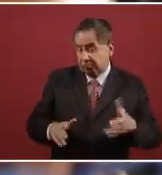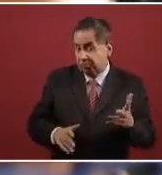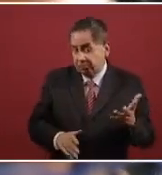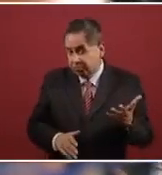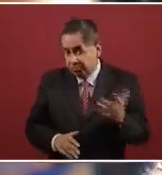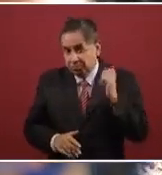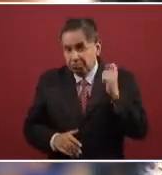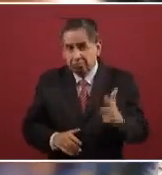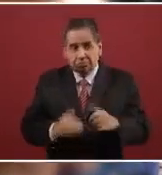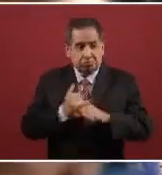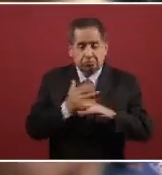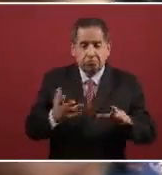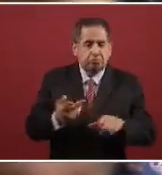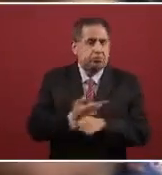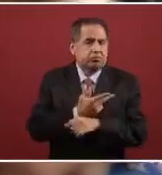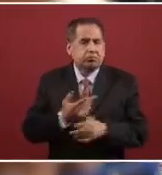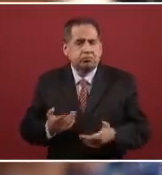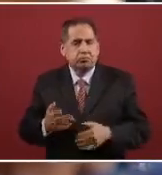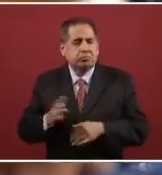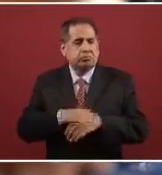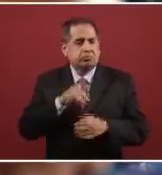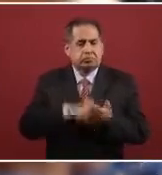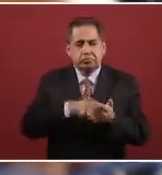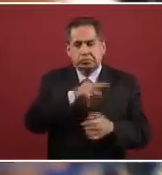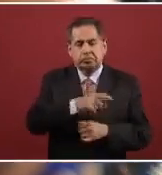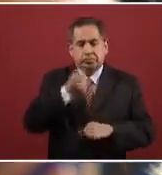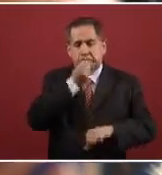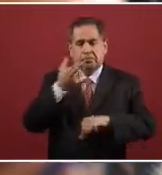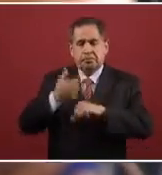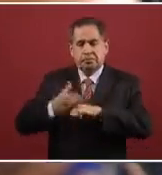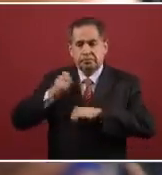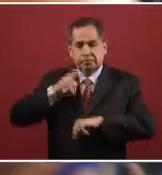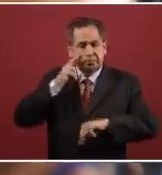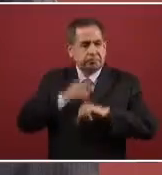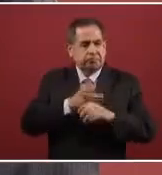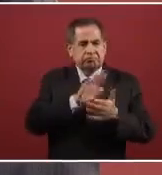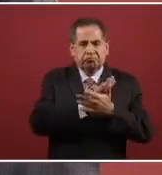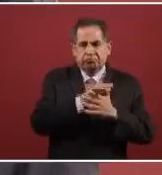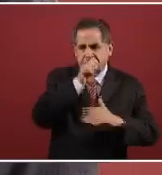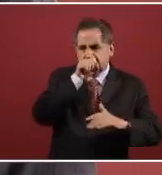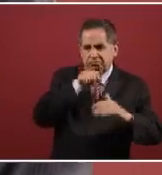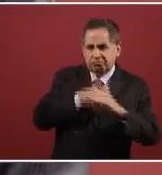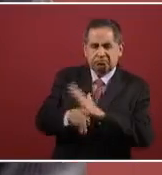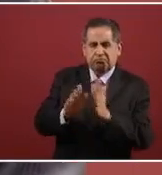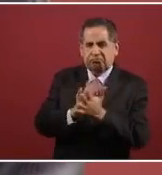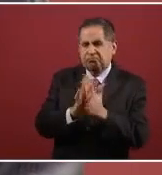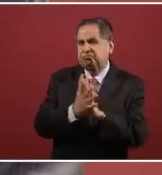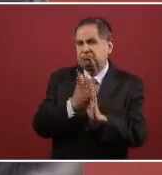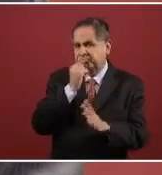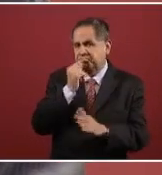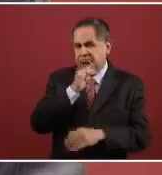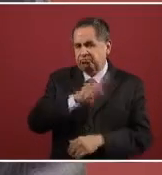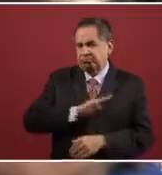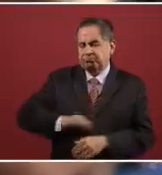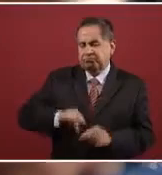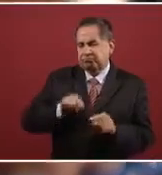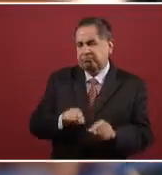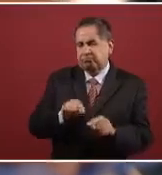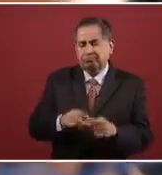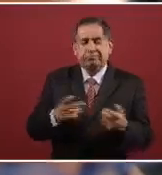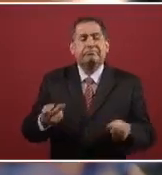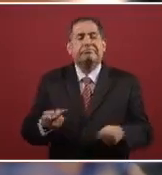qué información tiene, porque hablaba el propio general secretario de infiltración del crimen en las policías municipales, hasta dónde ha